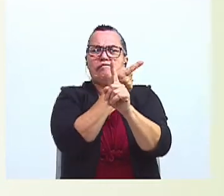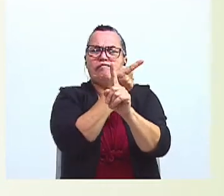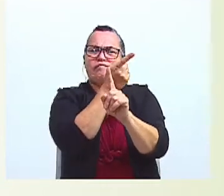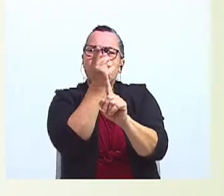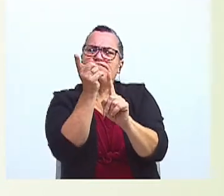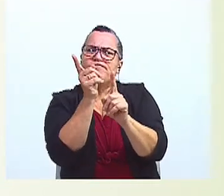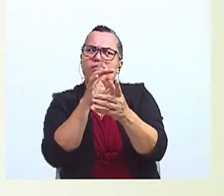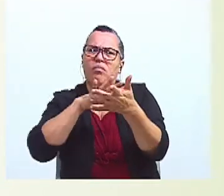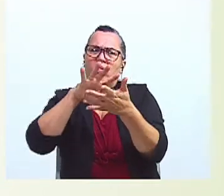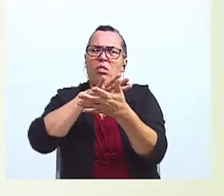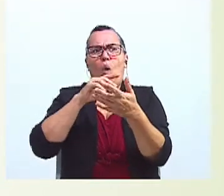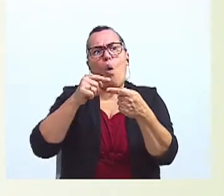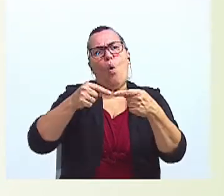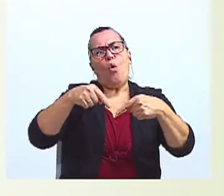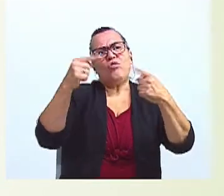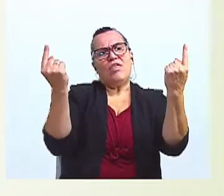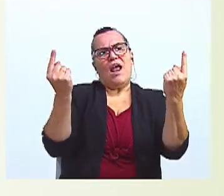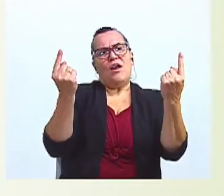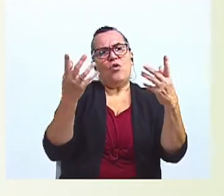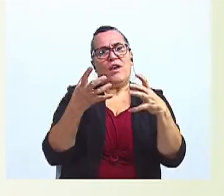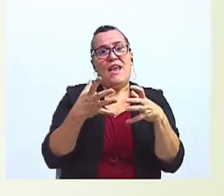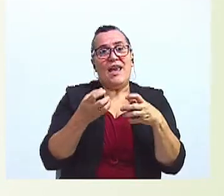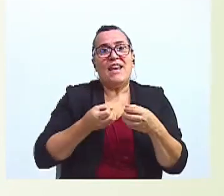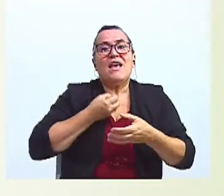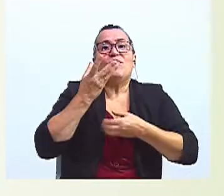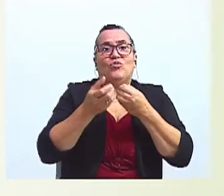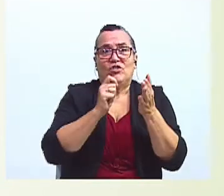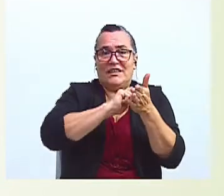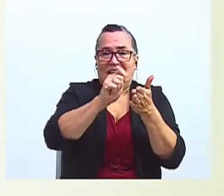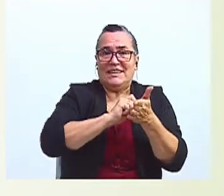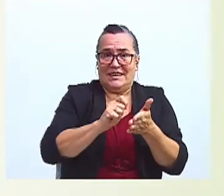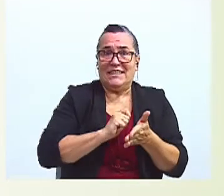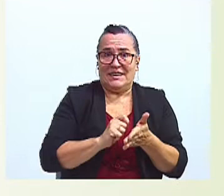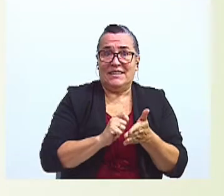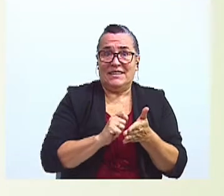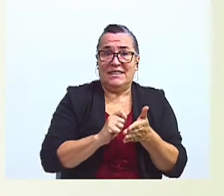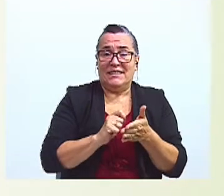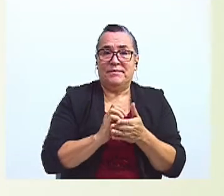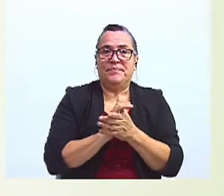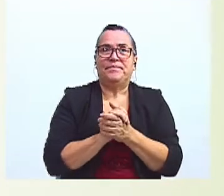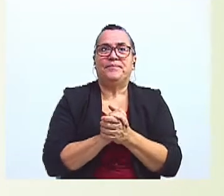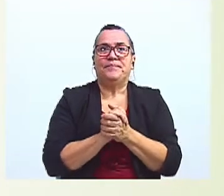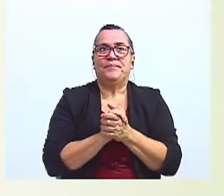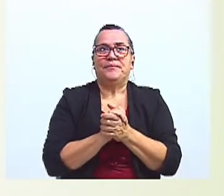lo contrario de lo que habíamos planeado en el escrito.